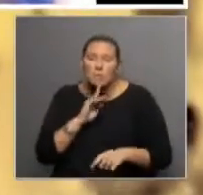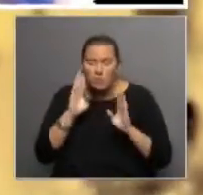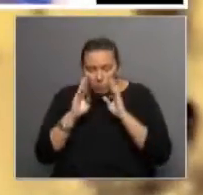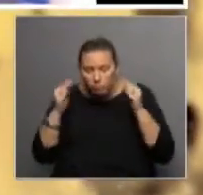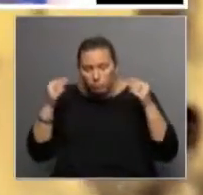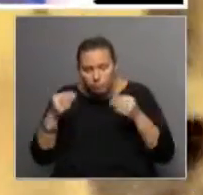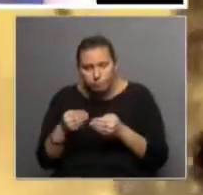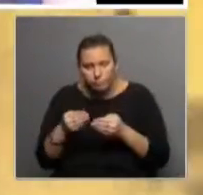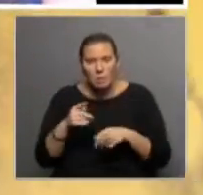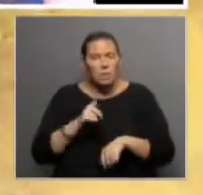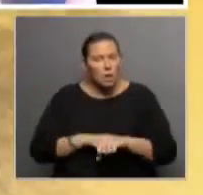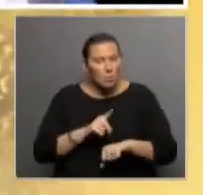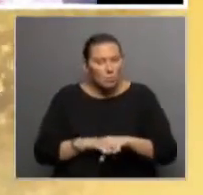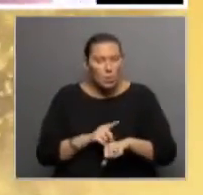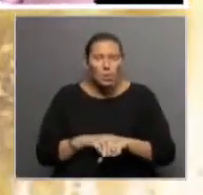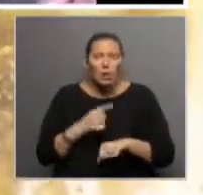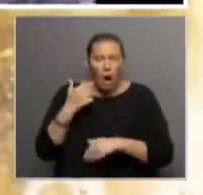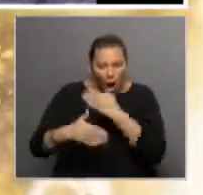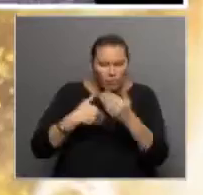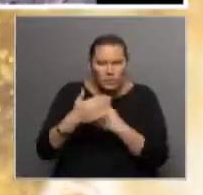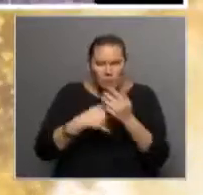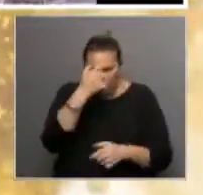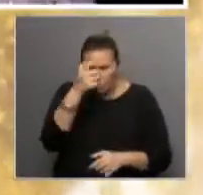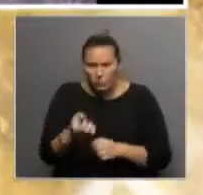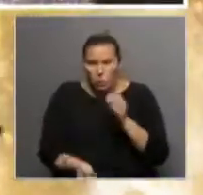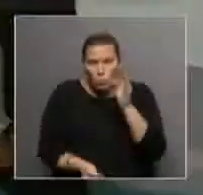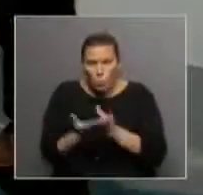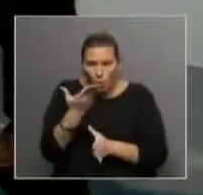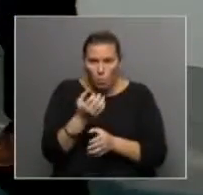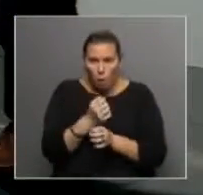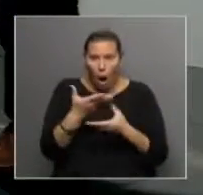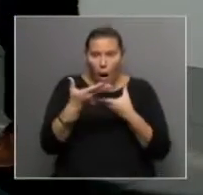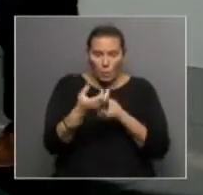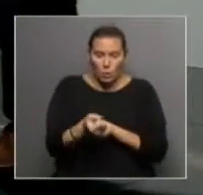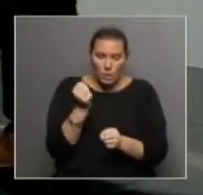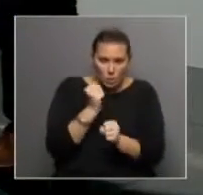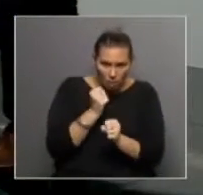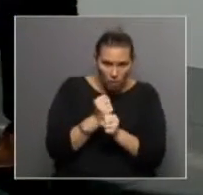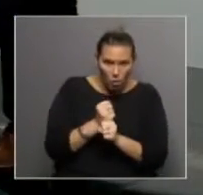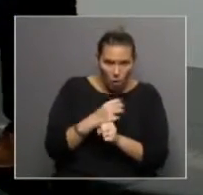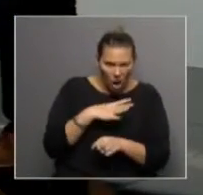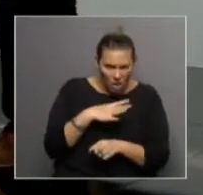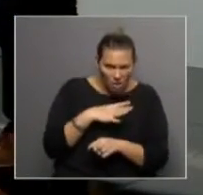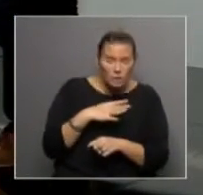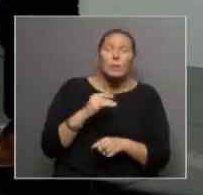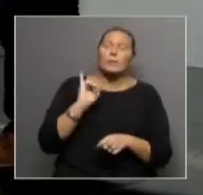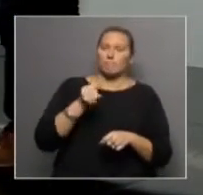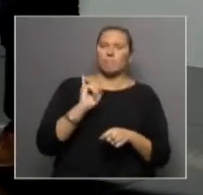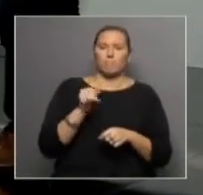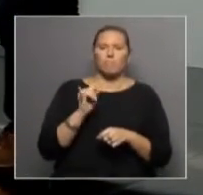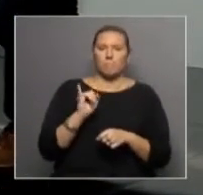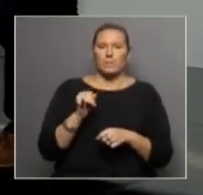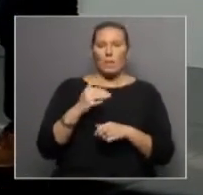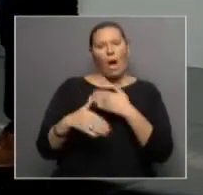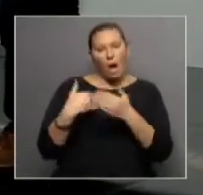dedicación. ¿Se generan avances científicos nuevos que vienen a apoyar la tarea, von der Brieder? Sí, hay